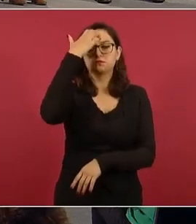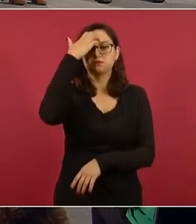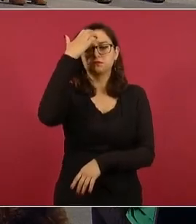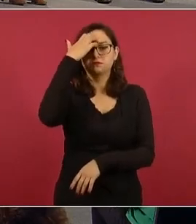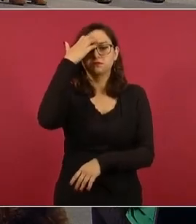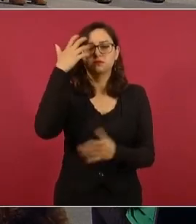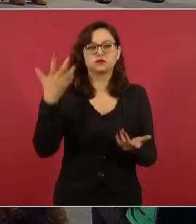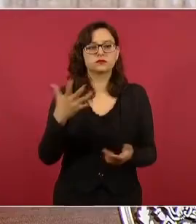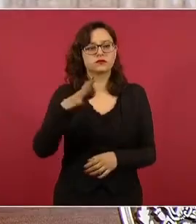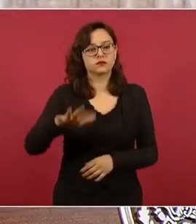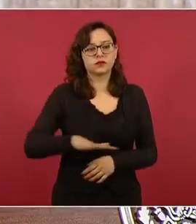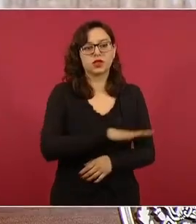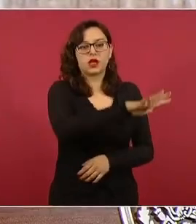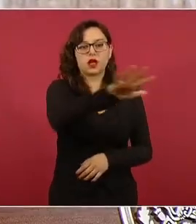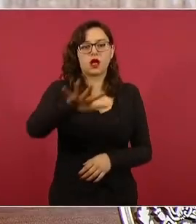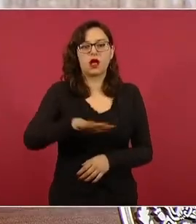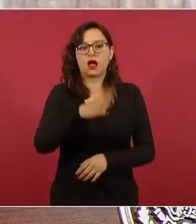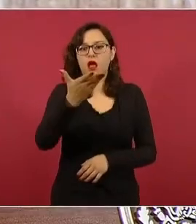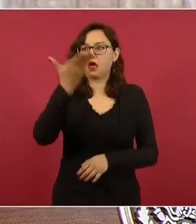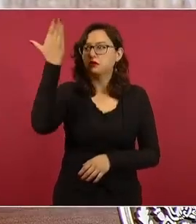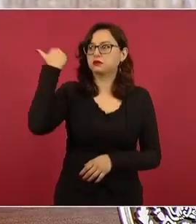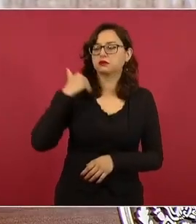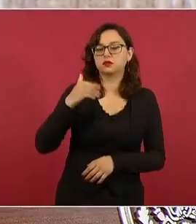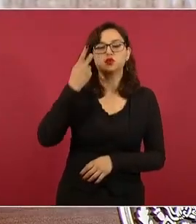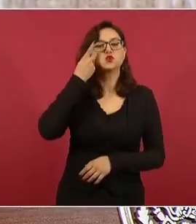eran bienes nacionales